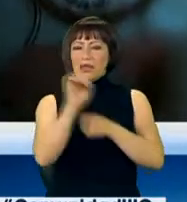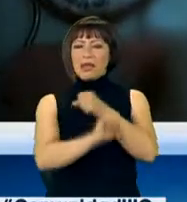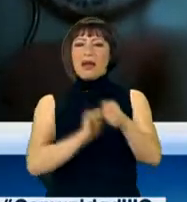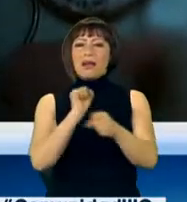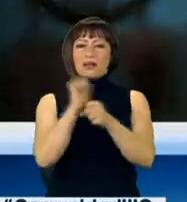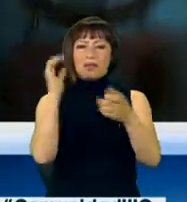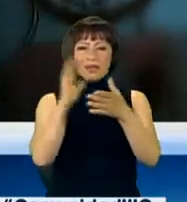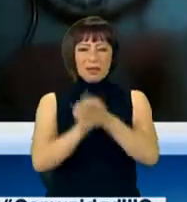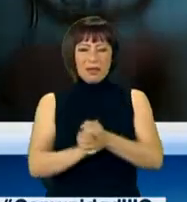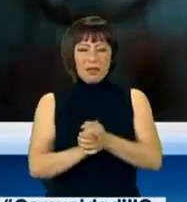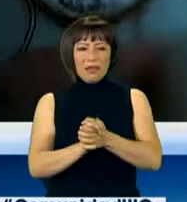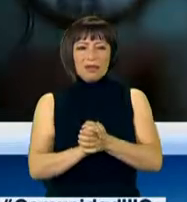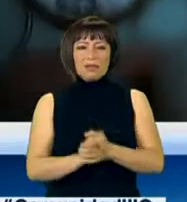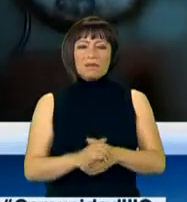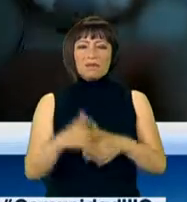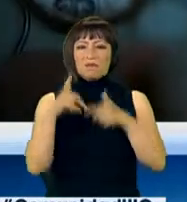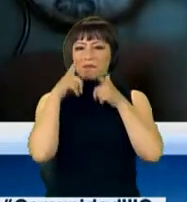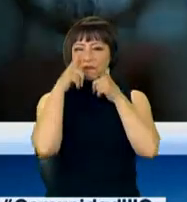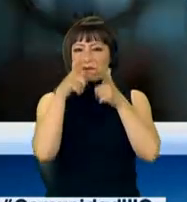Muñoz.